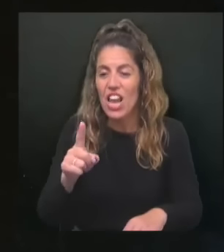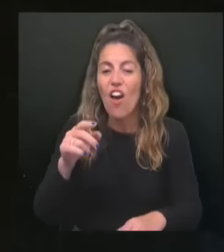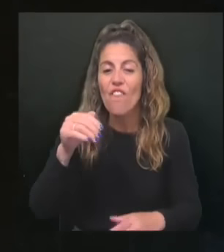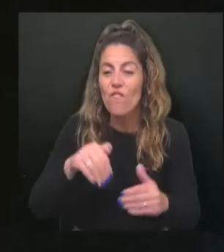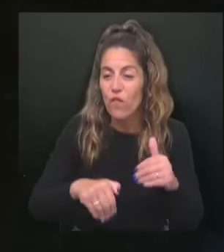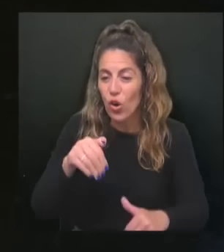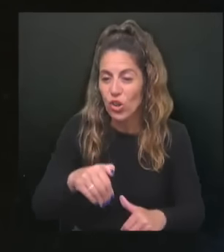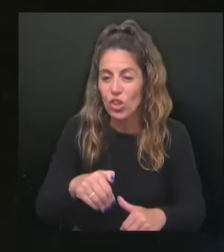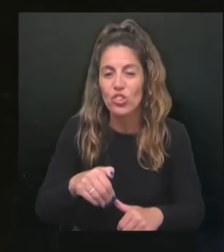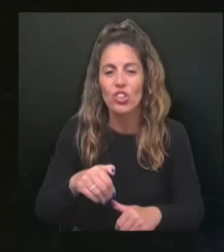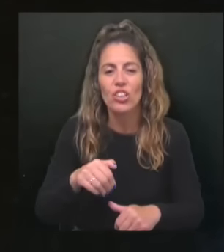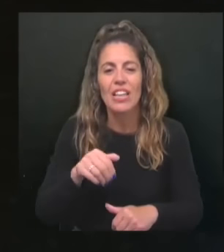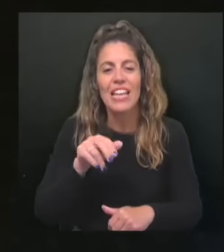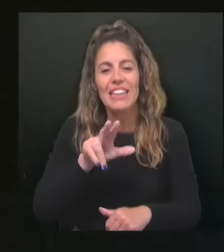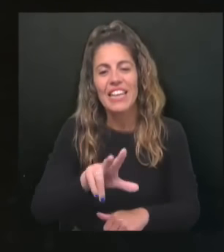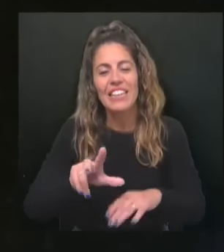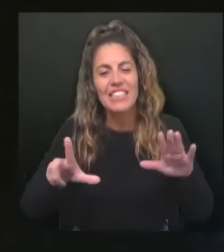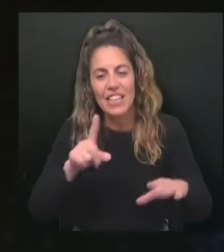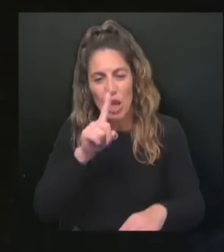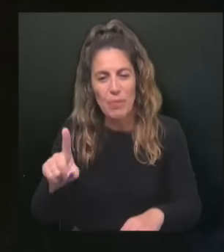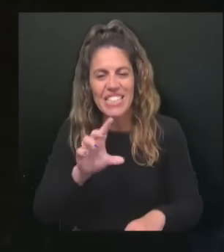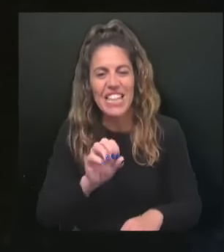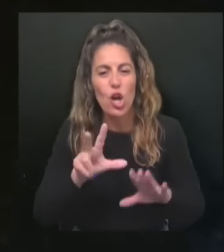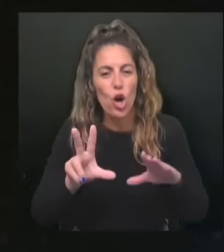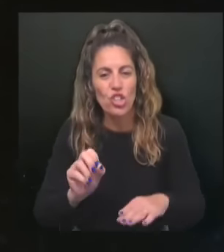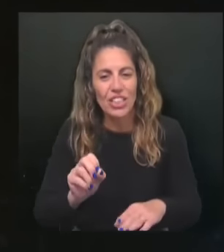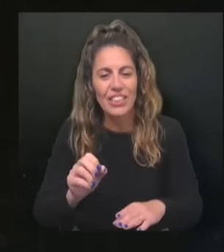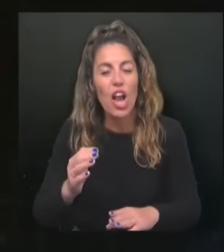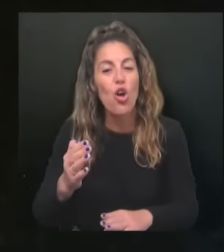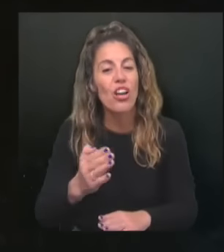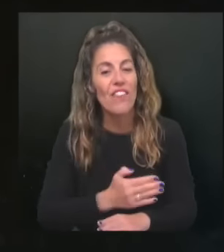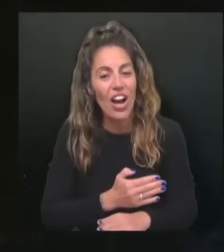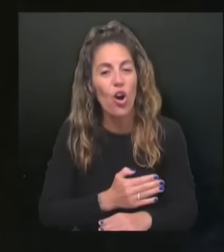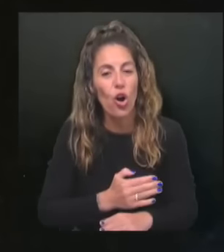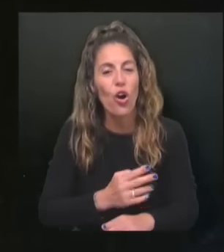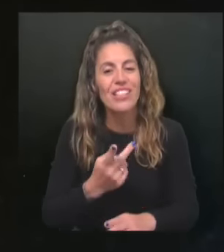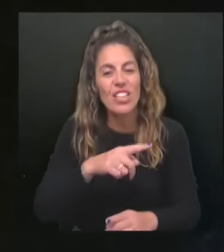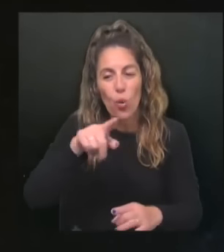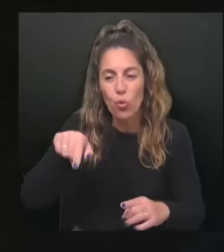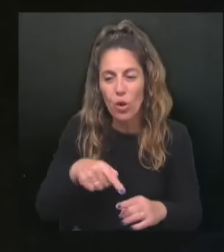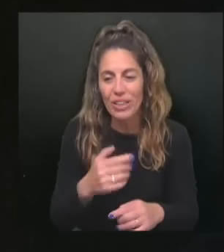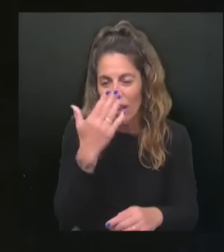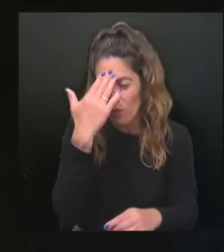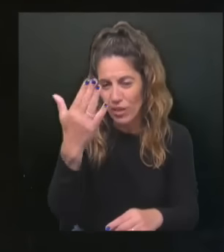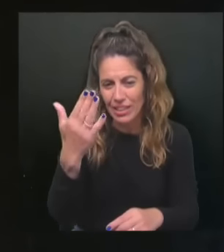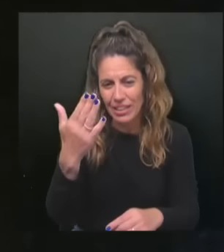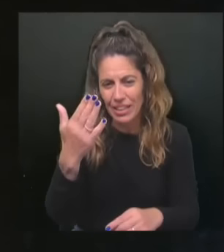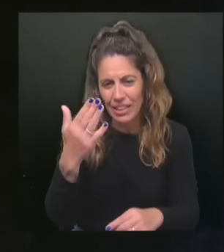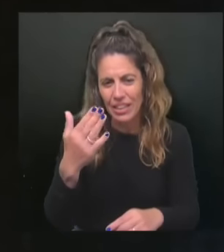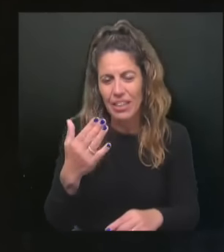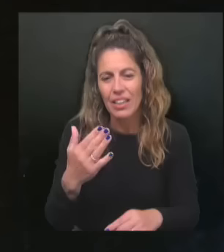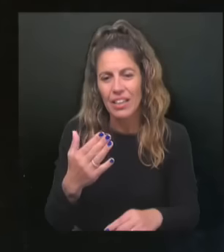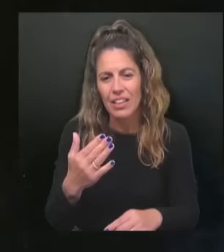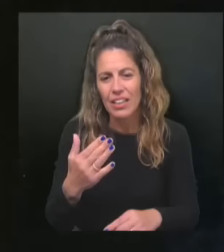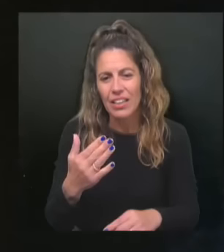exactamente 37.080. Exactamente lo que bajó en segunda vuelta el Frente, que ganó en segunda vuelta